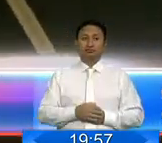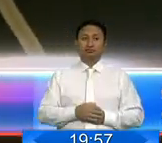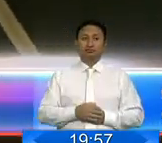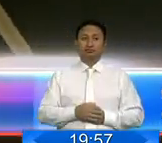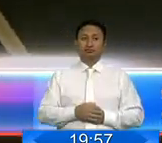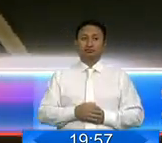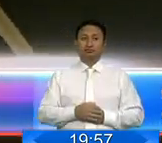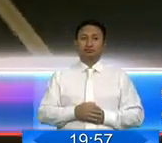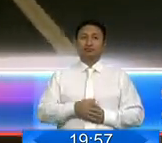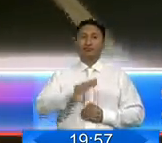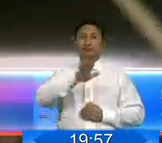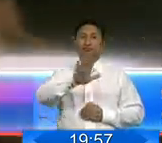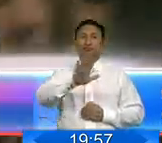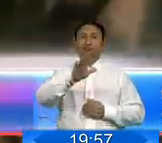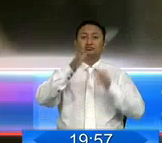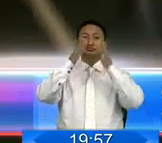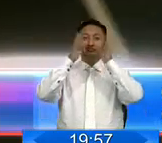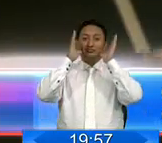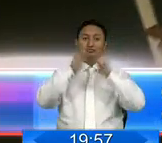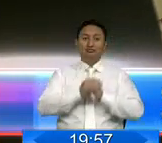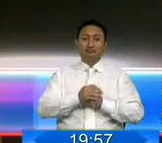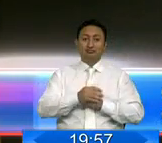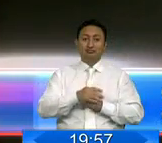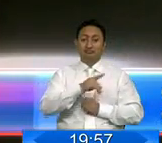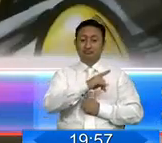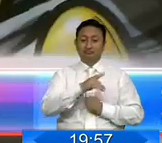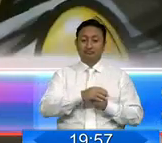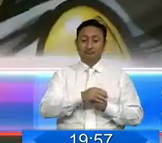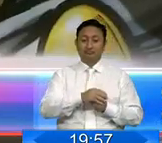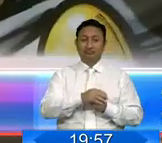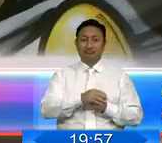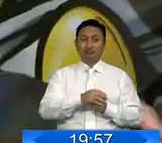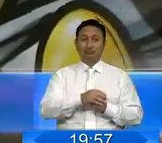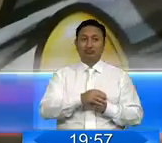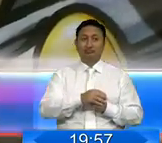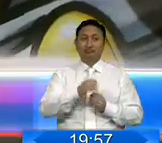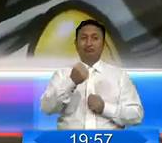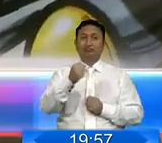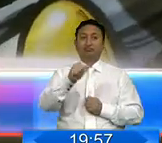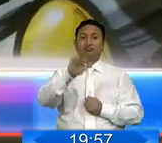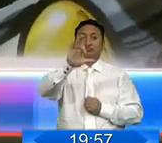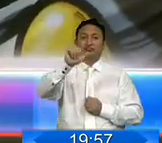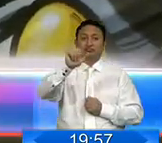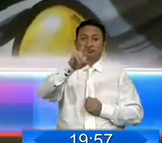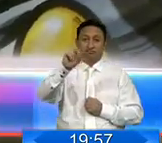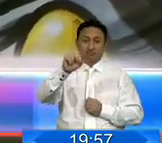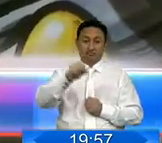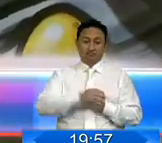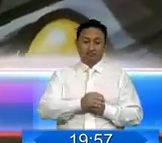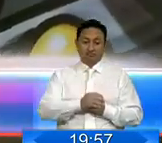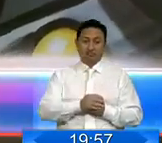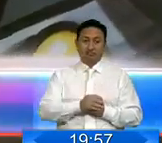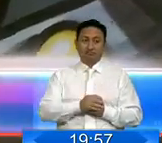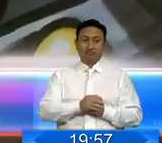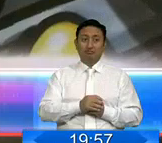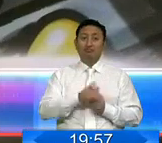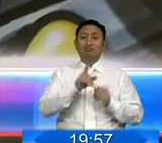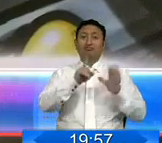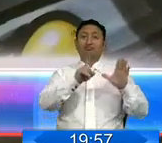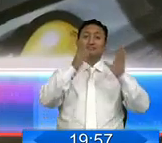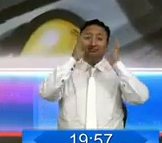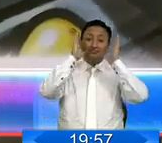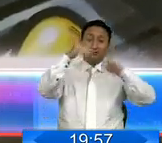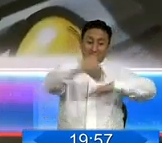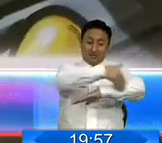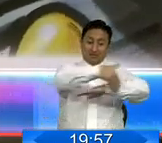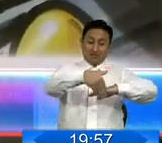Este 5 de diciembre en nuestra casa Santa Rosa Cerveza Artesanal, que queda en Paul Rivet, y 6 de diciembre y